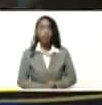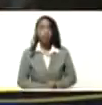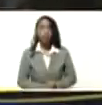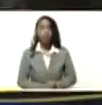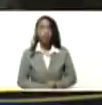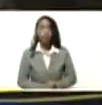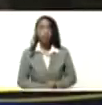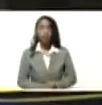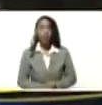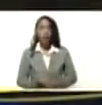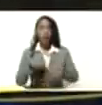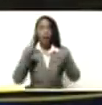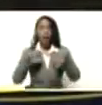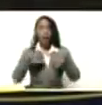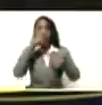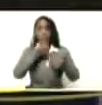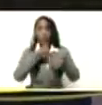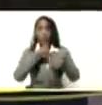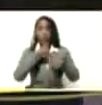este es un año